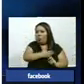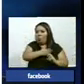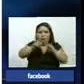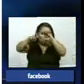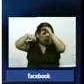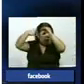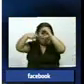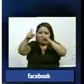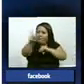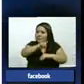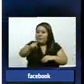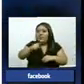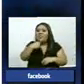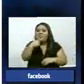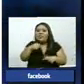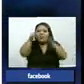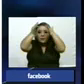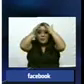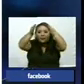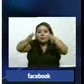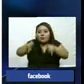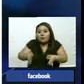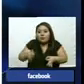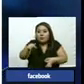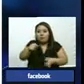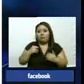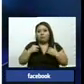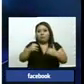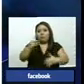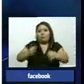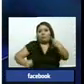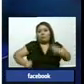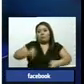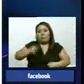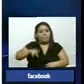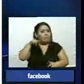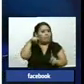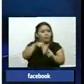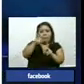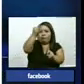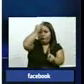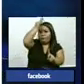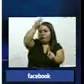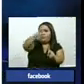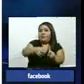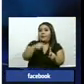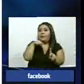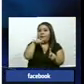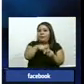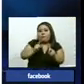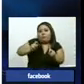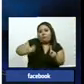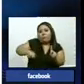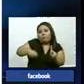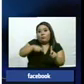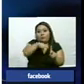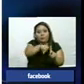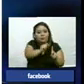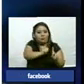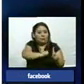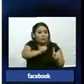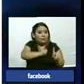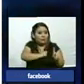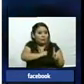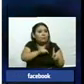esos videos. Las decisiones que se toman en las audiencias judiciales son de exclusividad, en este caso, del juez a cargo de la misma y